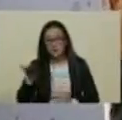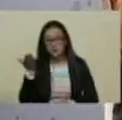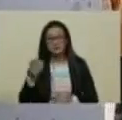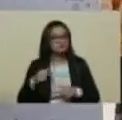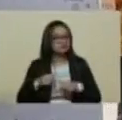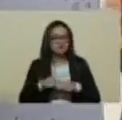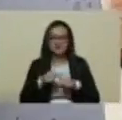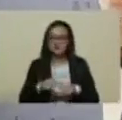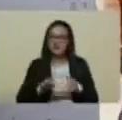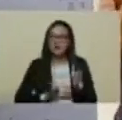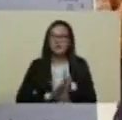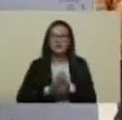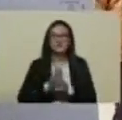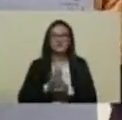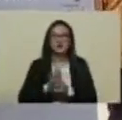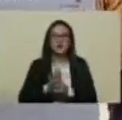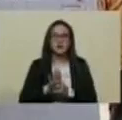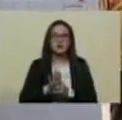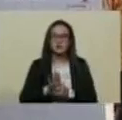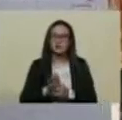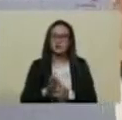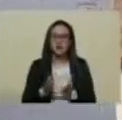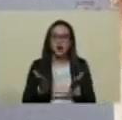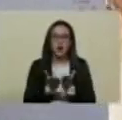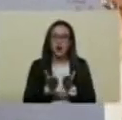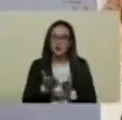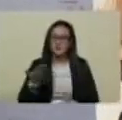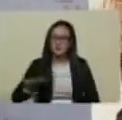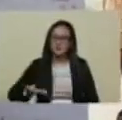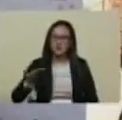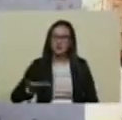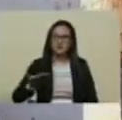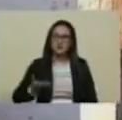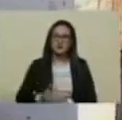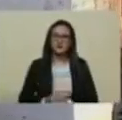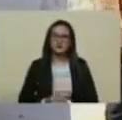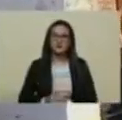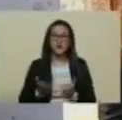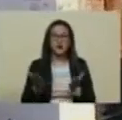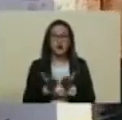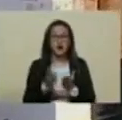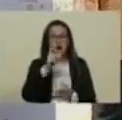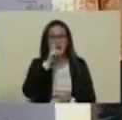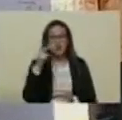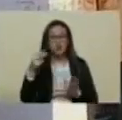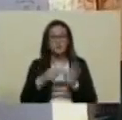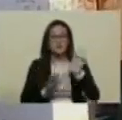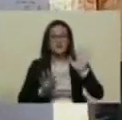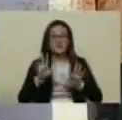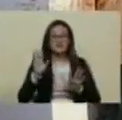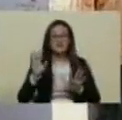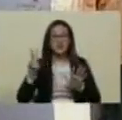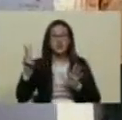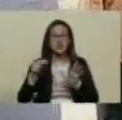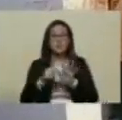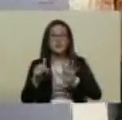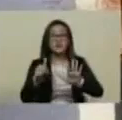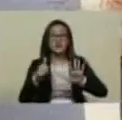avanzando en calidad, en cantidad, en escolaridad. Luego vino el año escolar